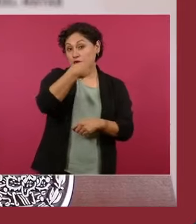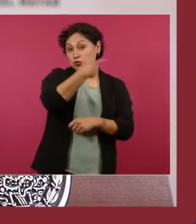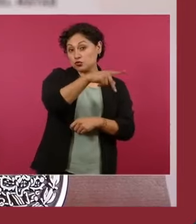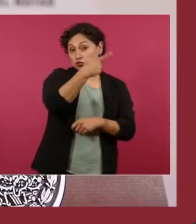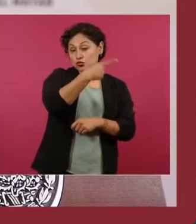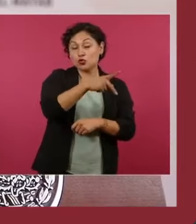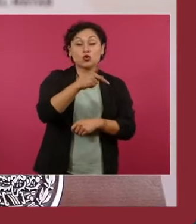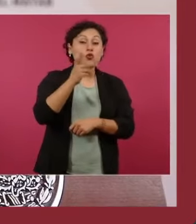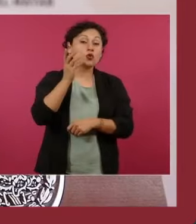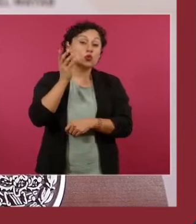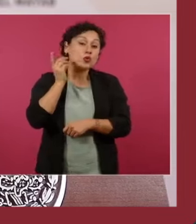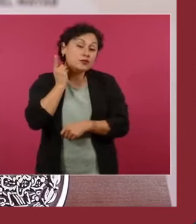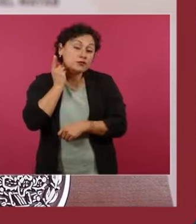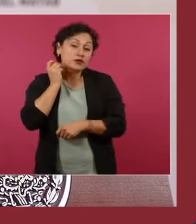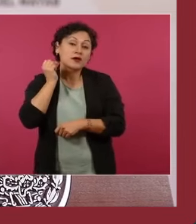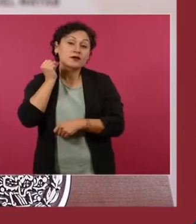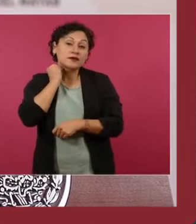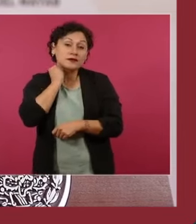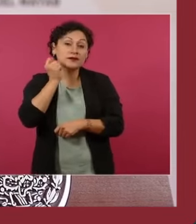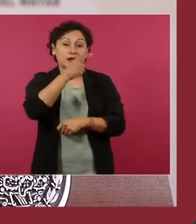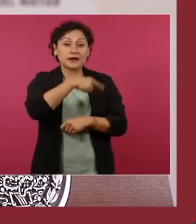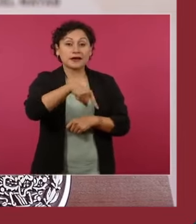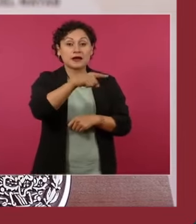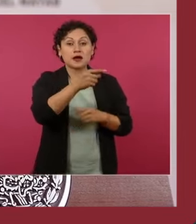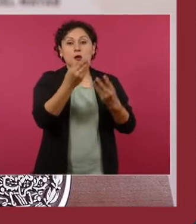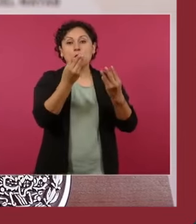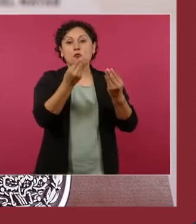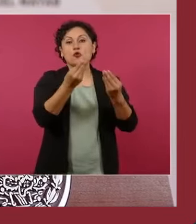económicas, mucho más que los ciudadanos.